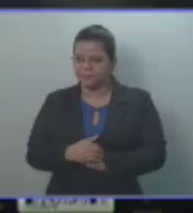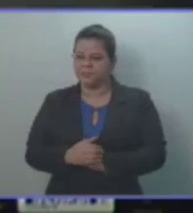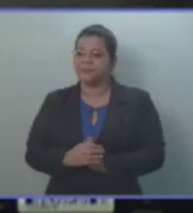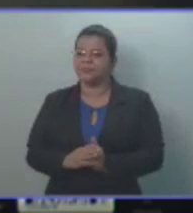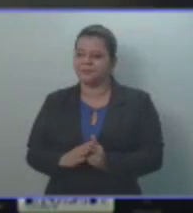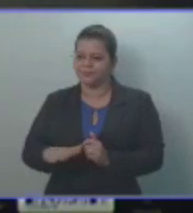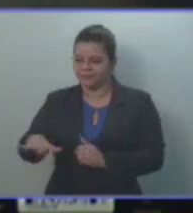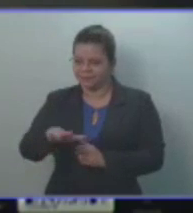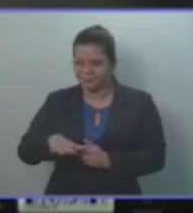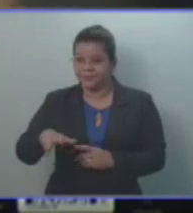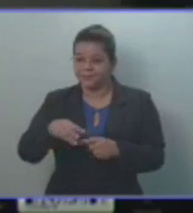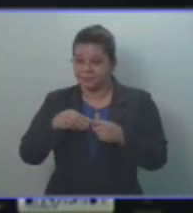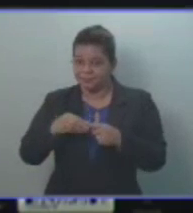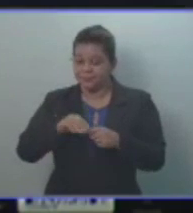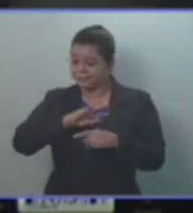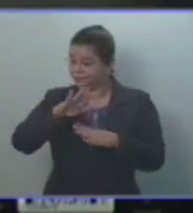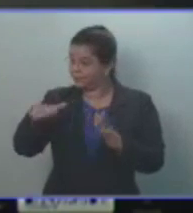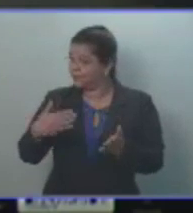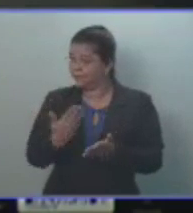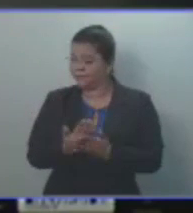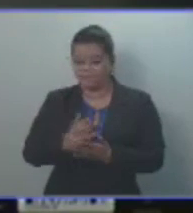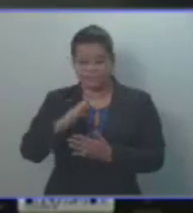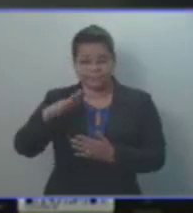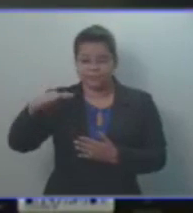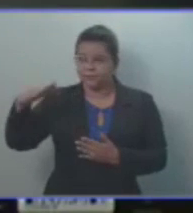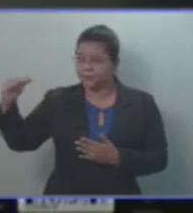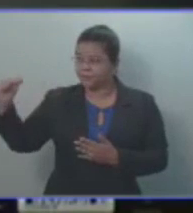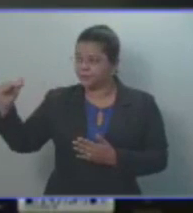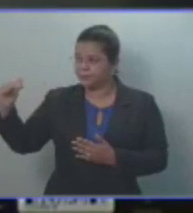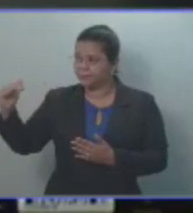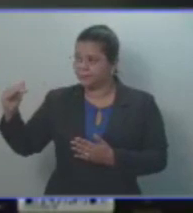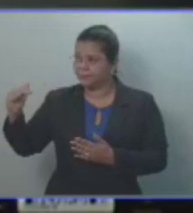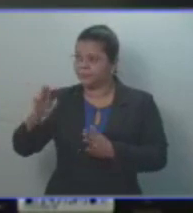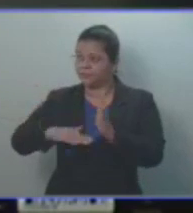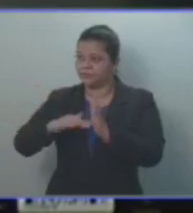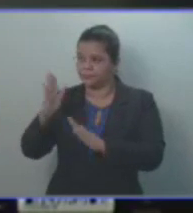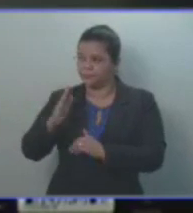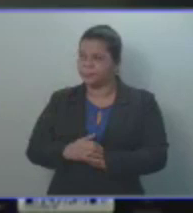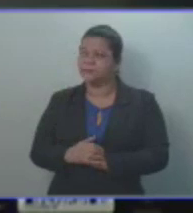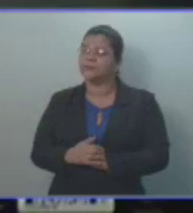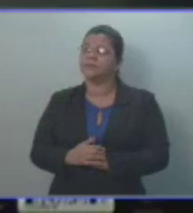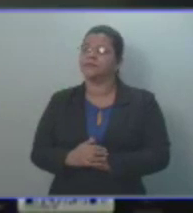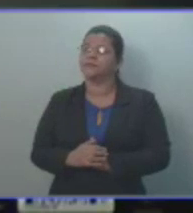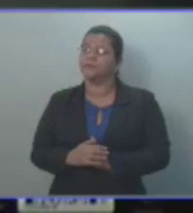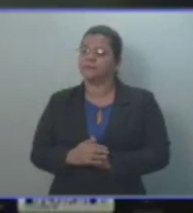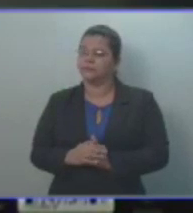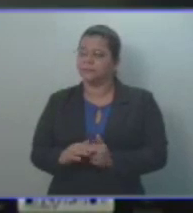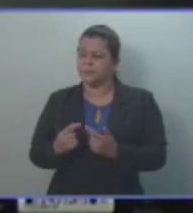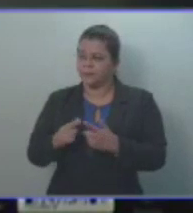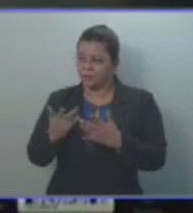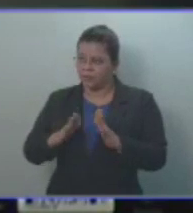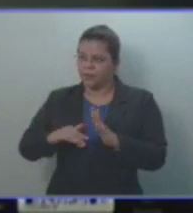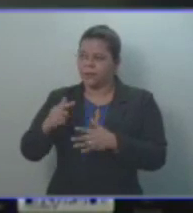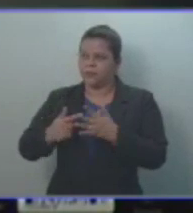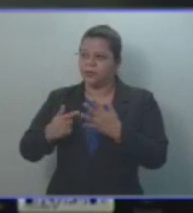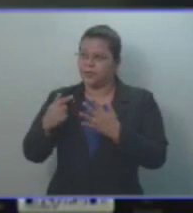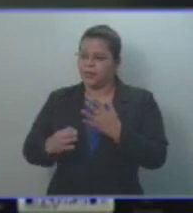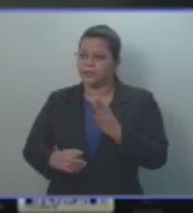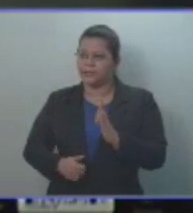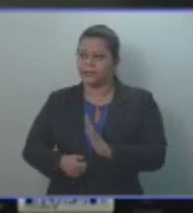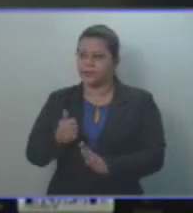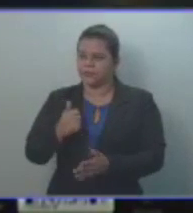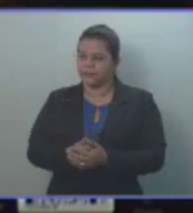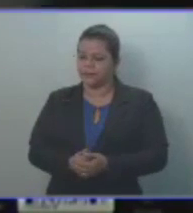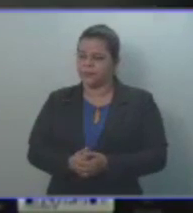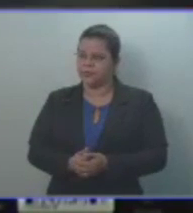especiales en todo el territorio nacional de inversión y desarrollo será una ley de orden